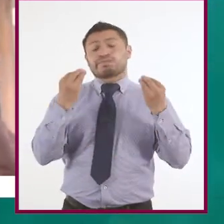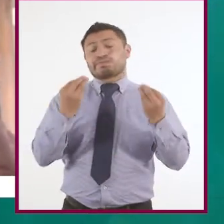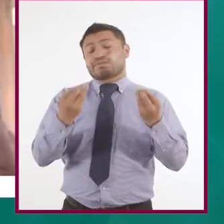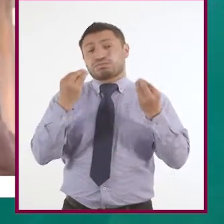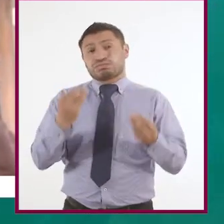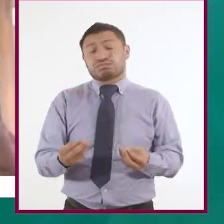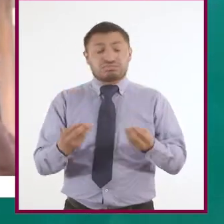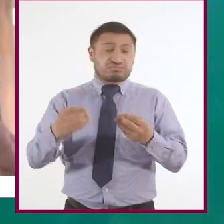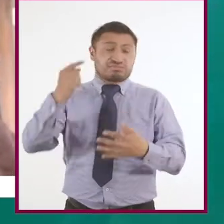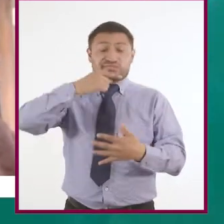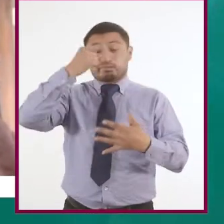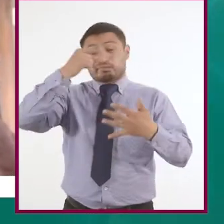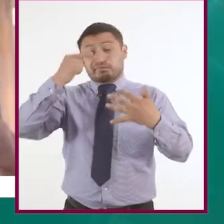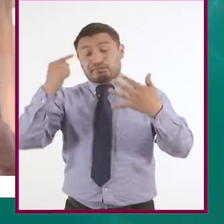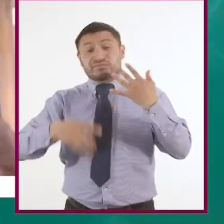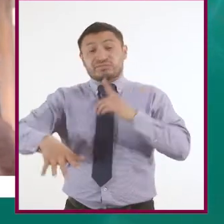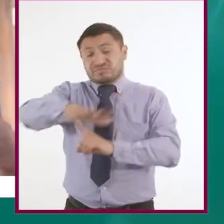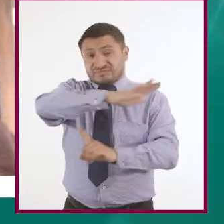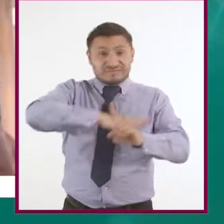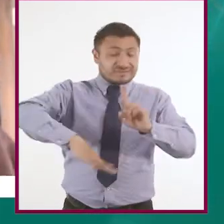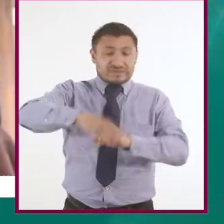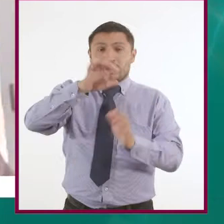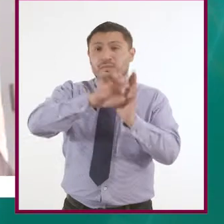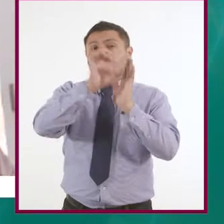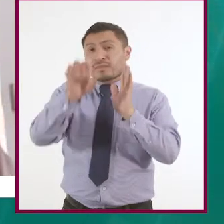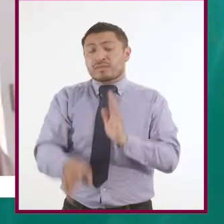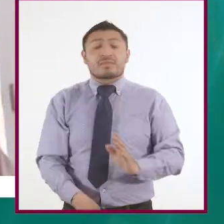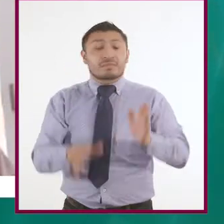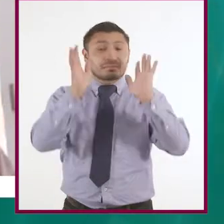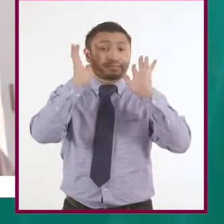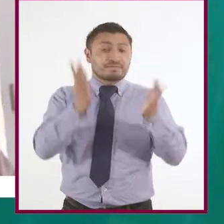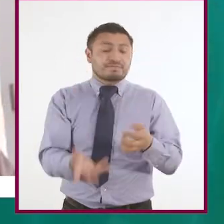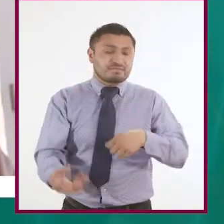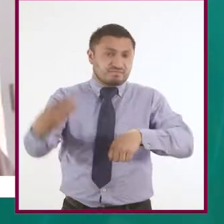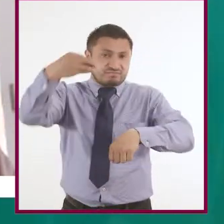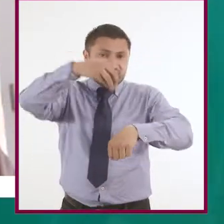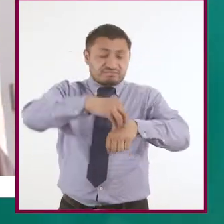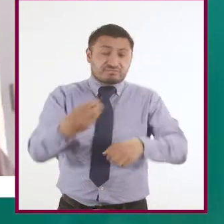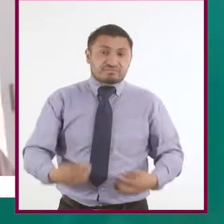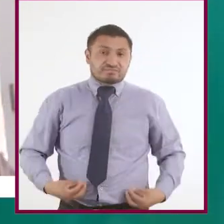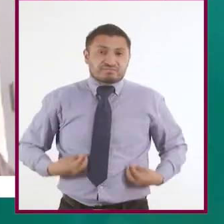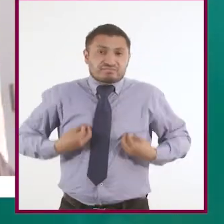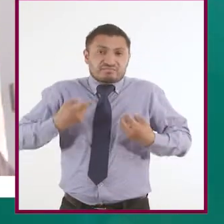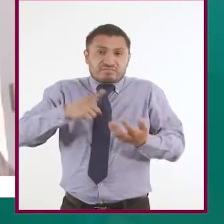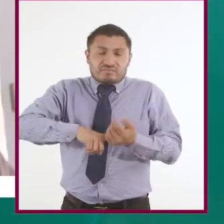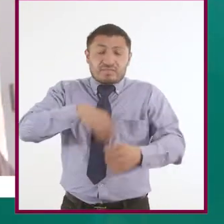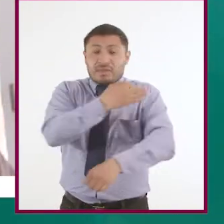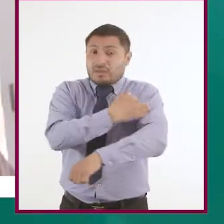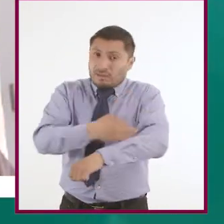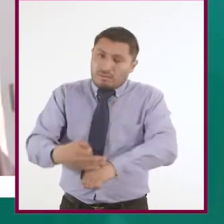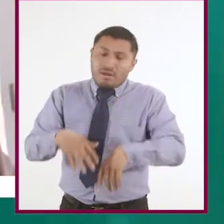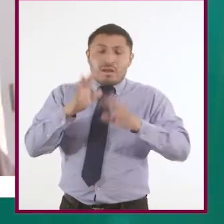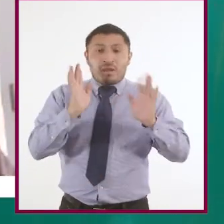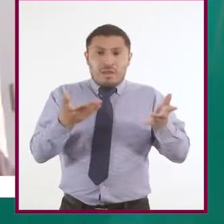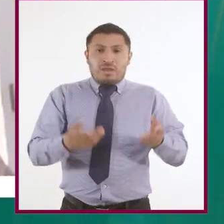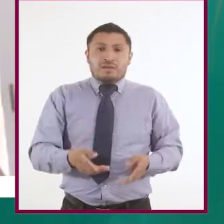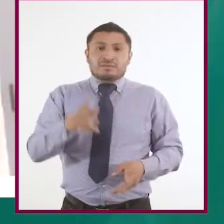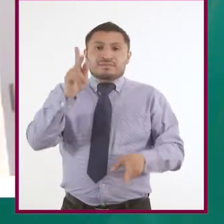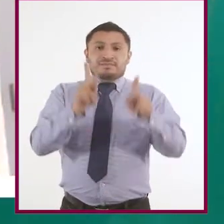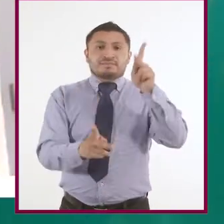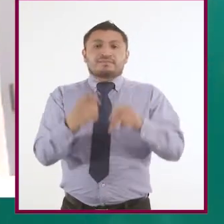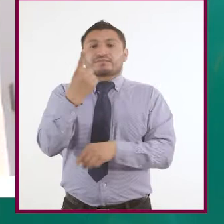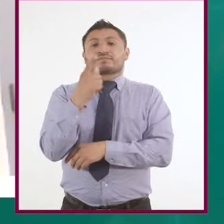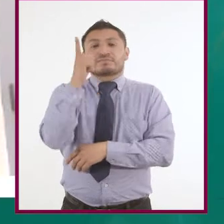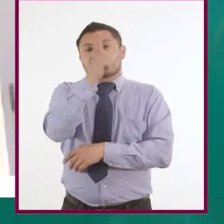condiciones. Por ejemplo, ya estamos determinados por vivir en una familia, hablar un